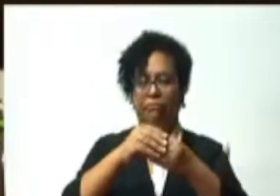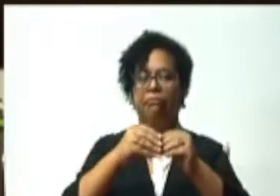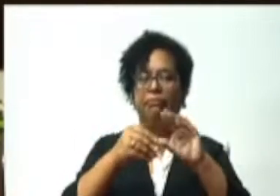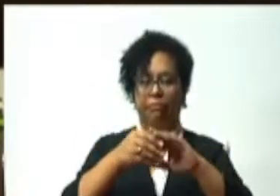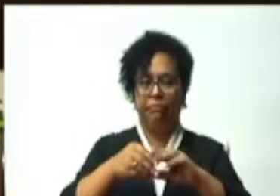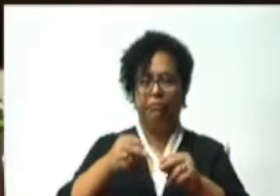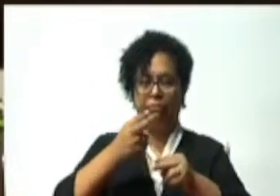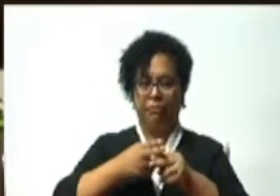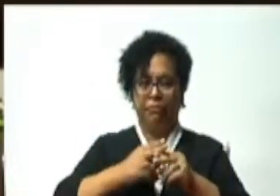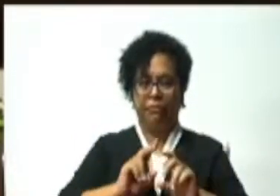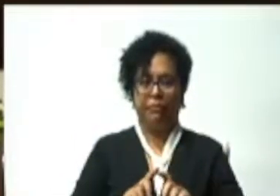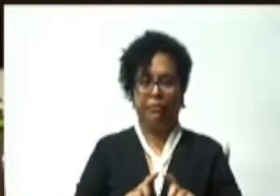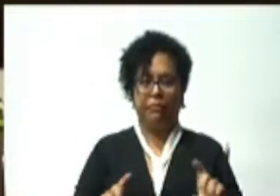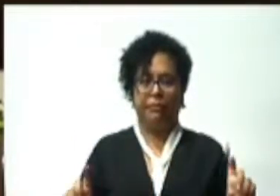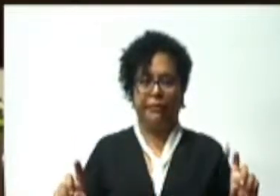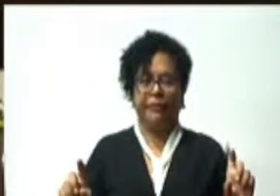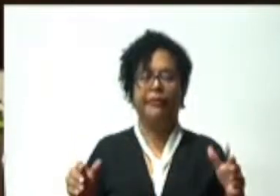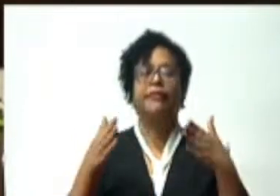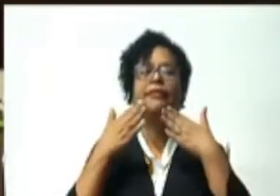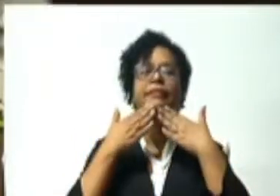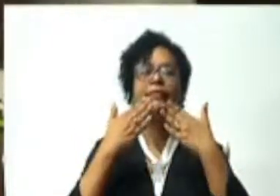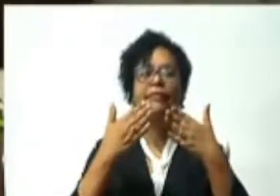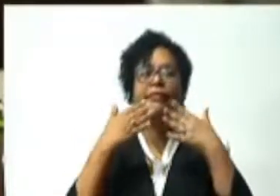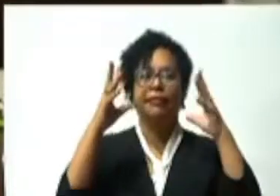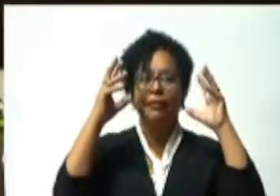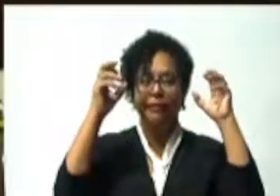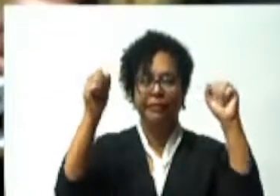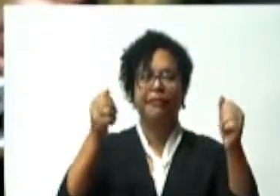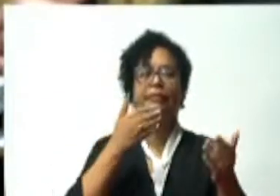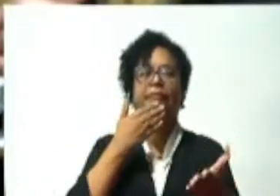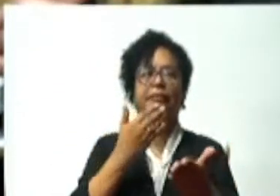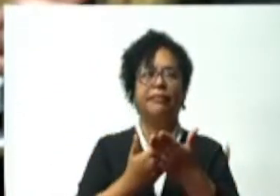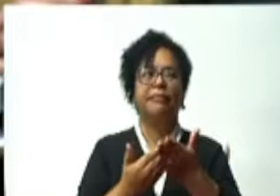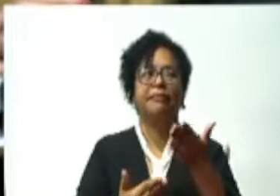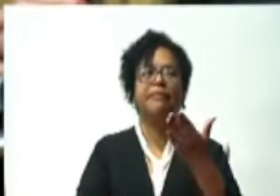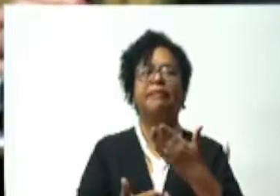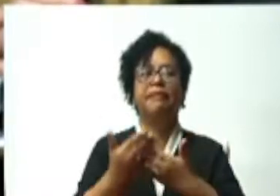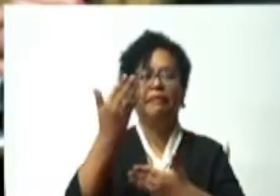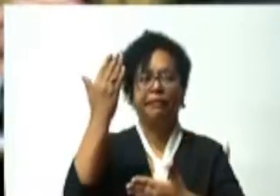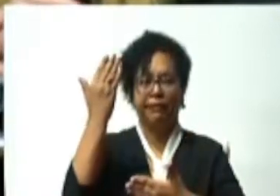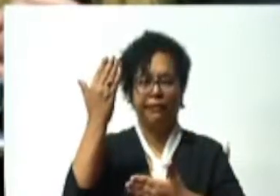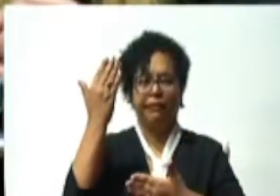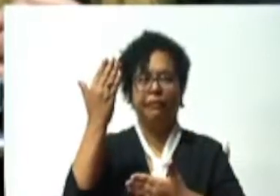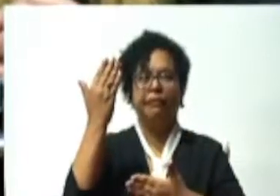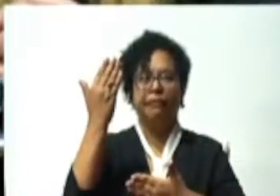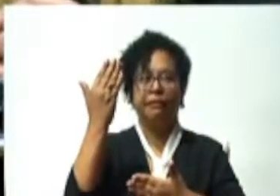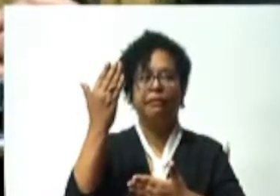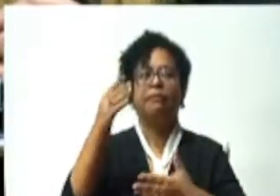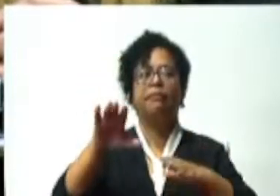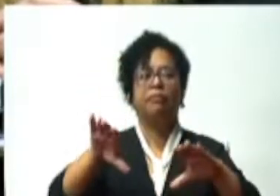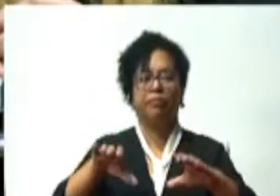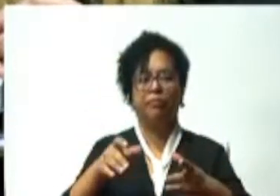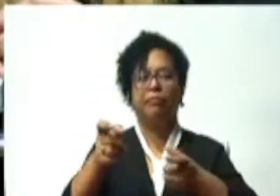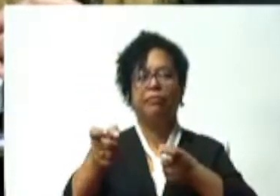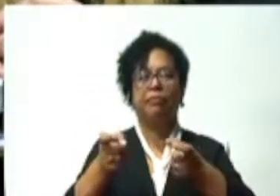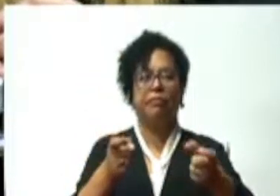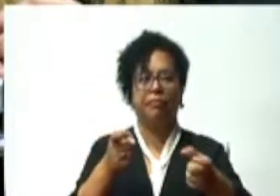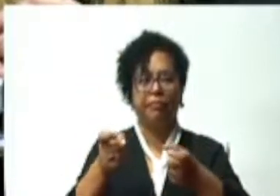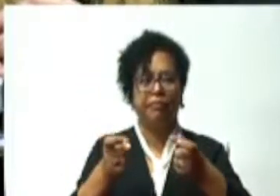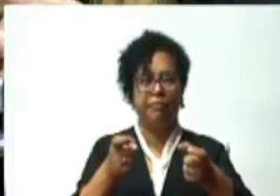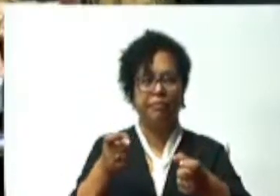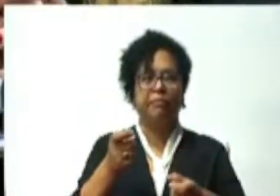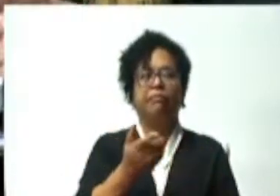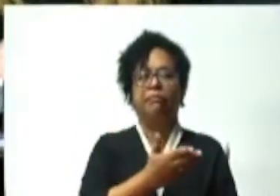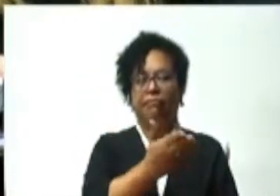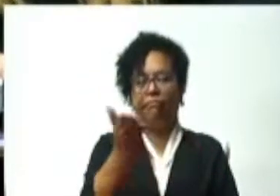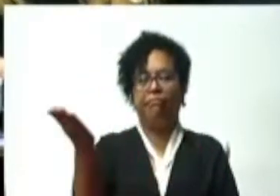Gracias, gracias, presidente. Muy buenos días. Buenos días a los miembros del bufete directivo. Buenos días a